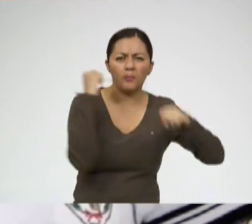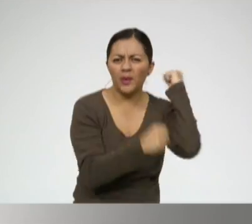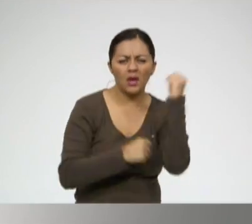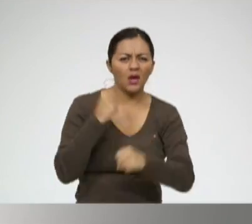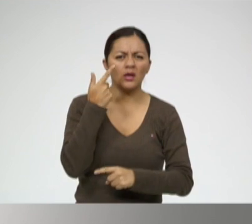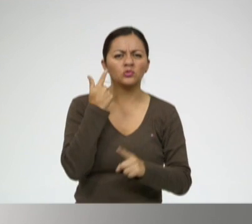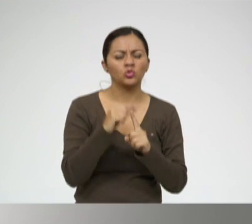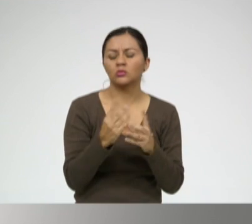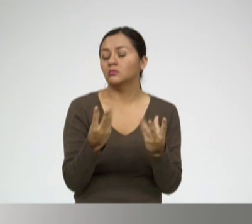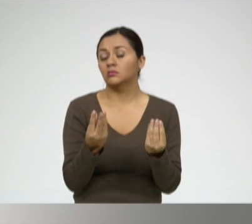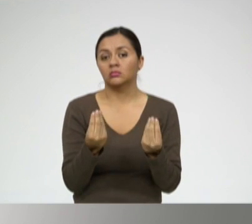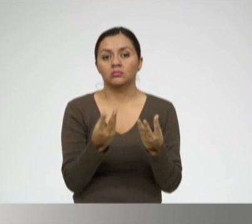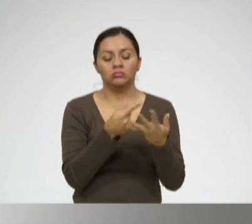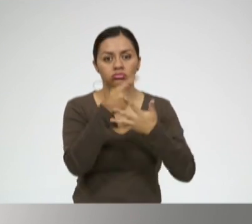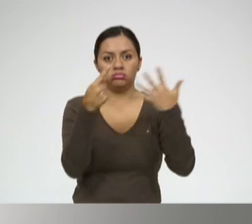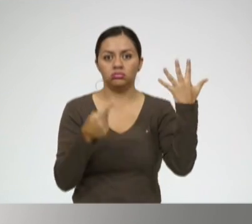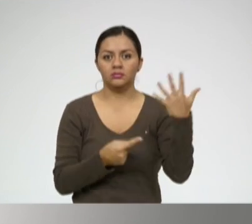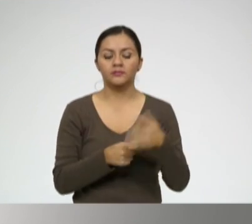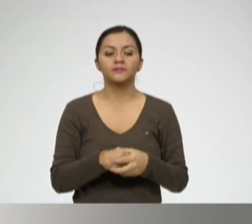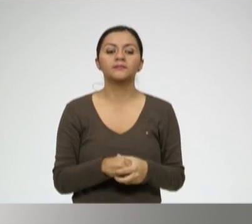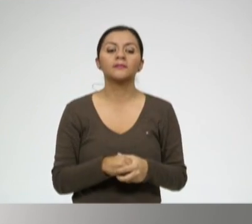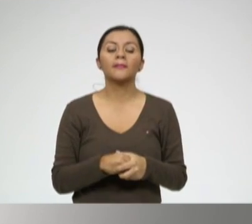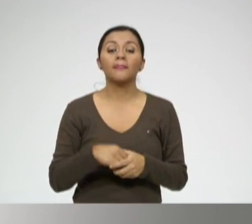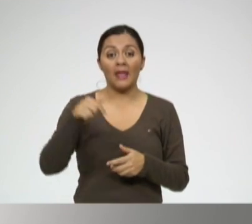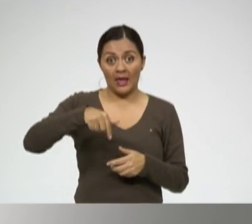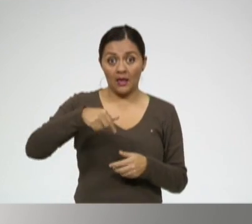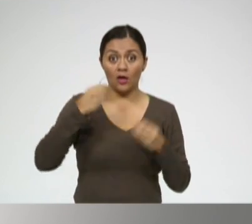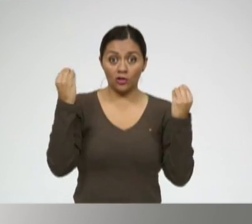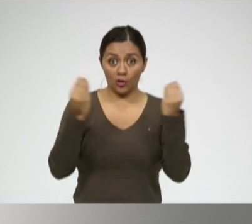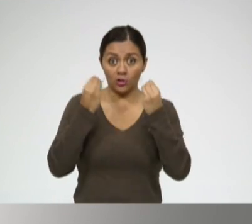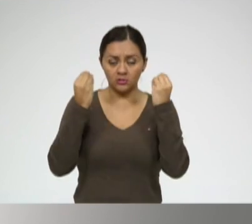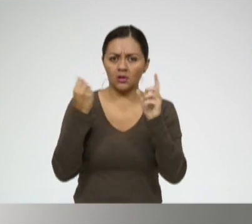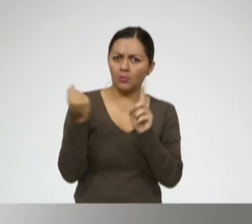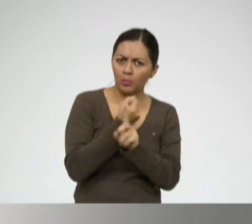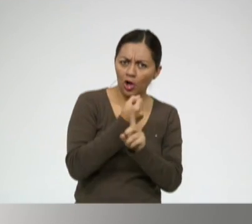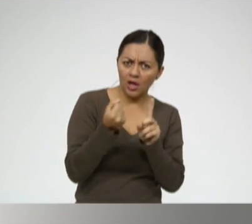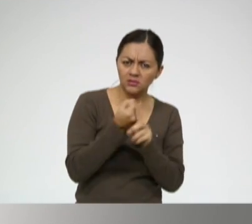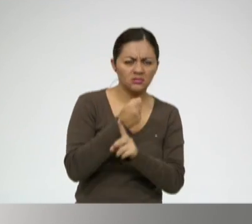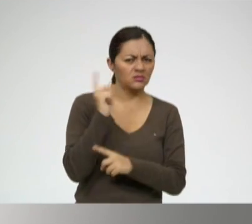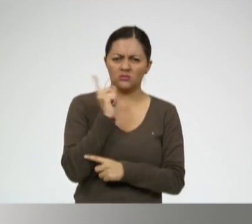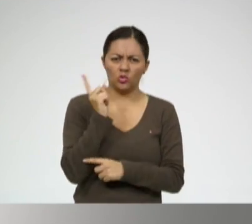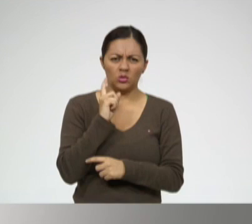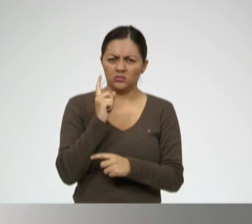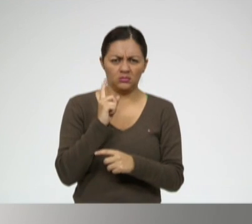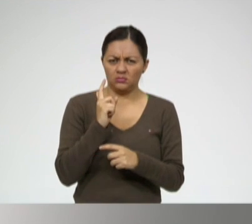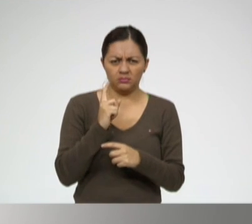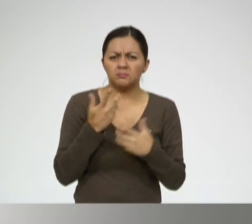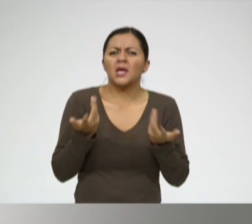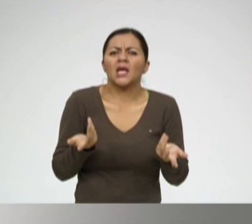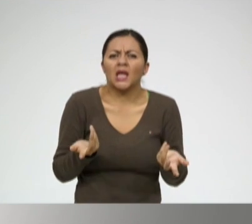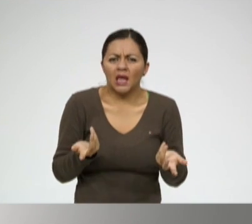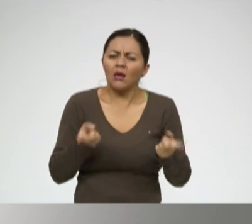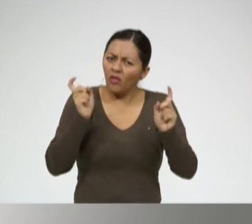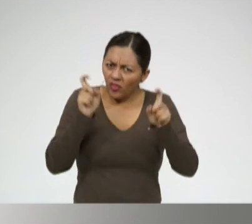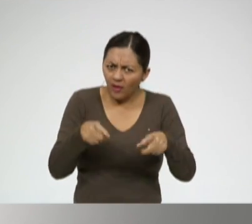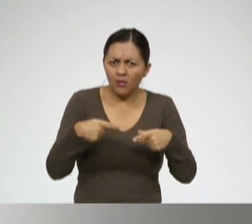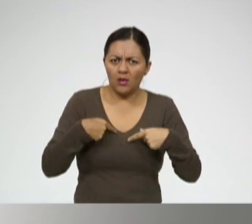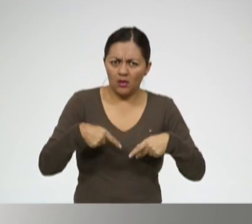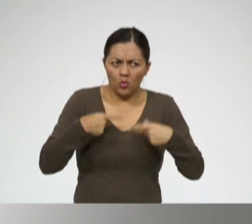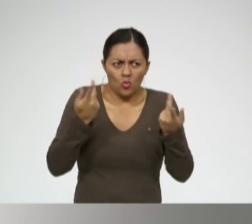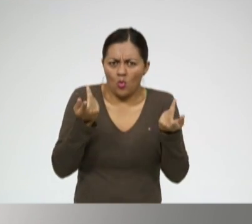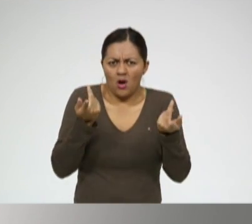insultan. Entre los adolescentes que haya violencia no es normal, porque todos debemos convivir del uno del